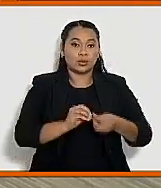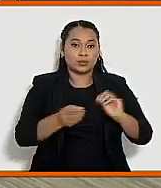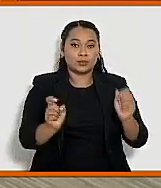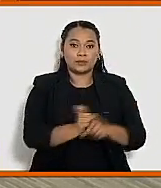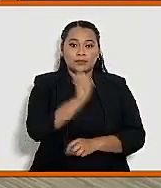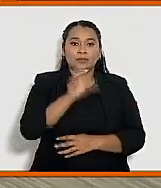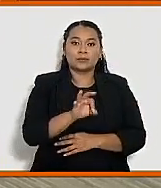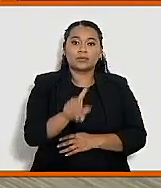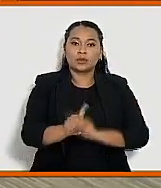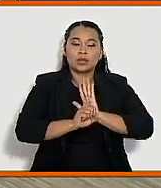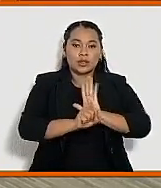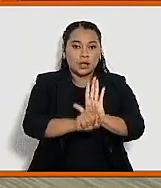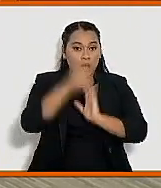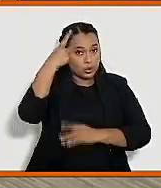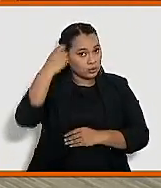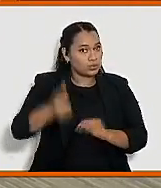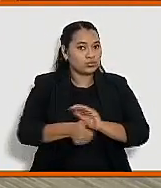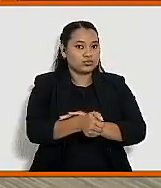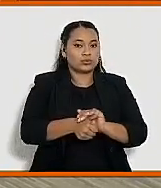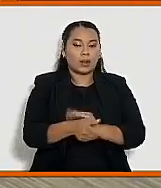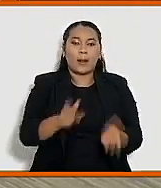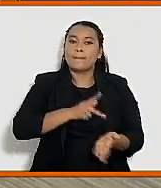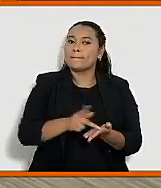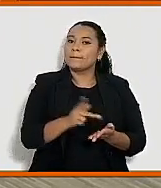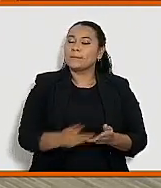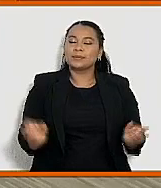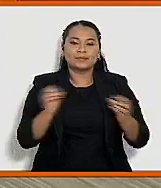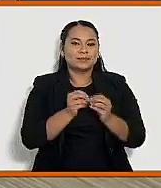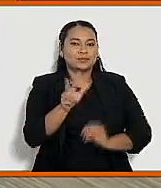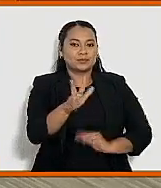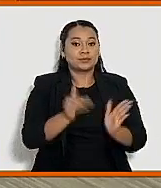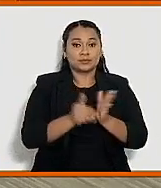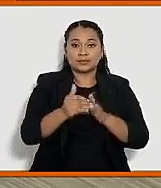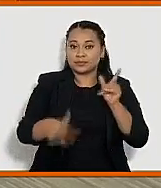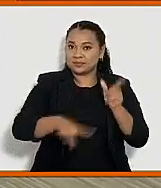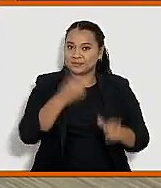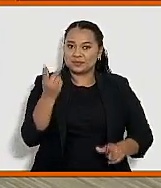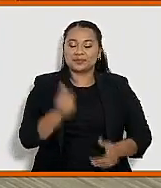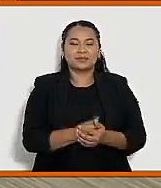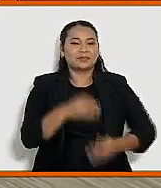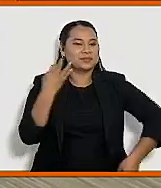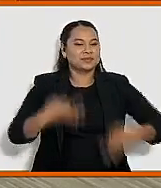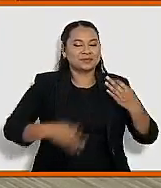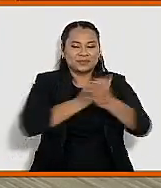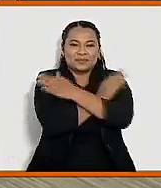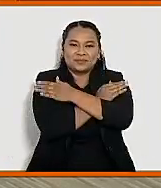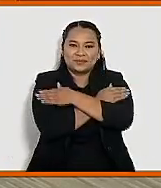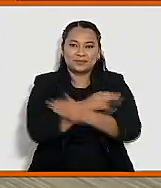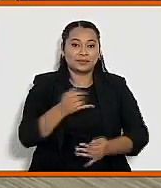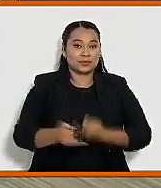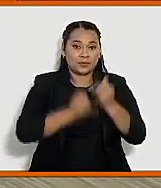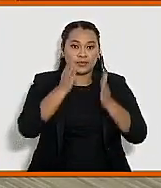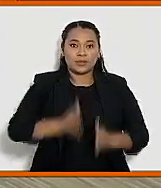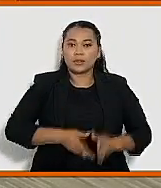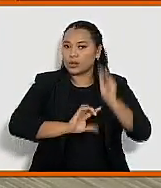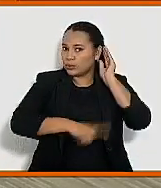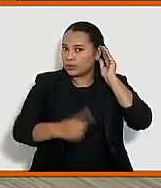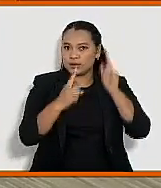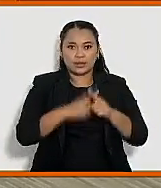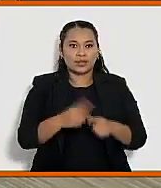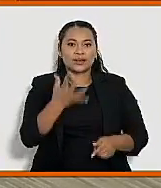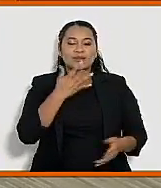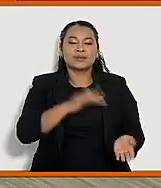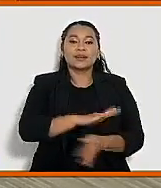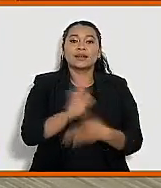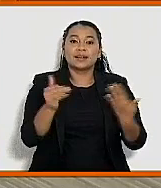sueños tortuga, el cual nos permitió pagar más de 3 millones de lempiras. Muchas felicidades. Y si sos jugador para Diario en esta hermosa tarde, te deseamos